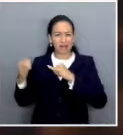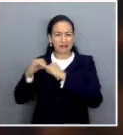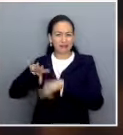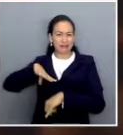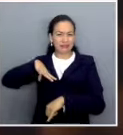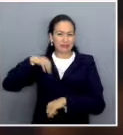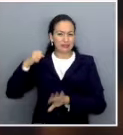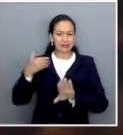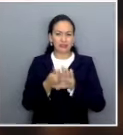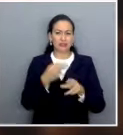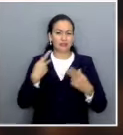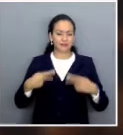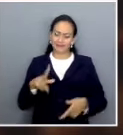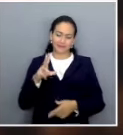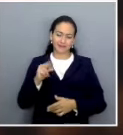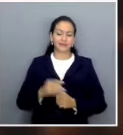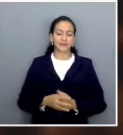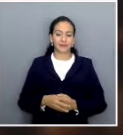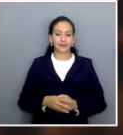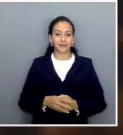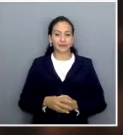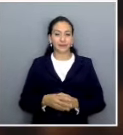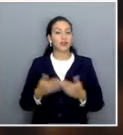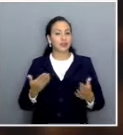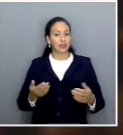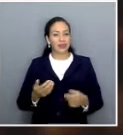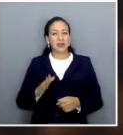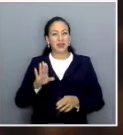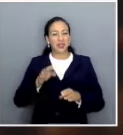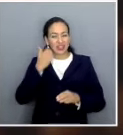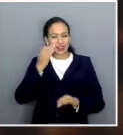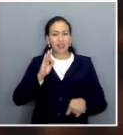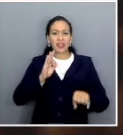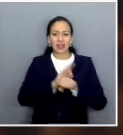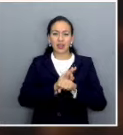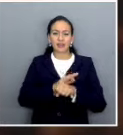de proteger mis libertades y mis derechos, lo que estoy